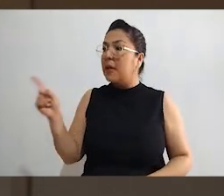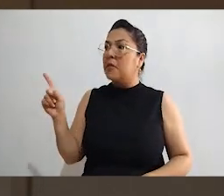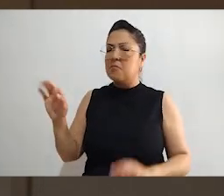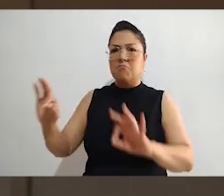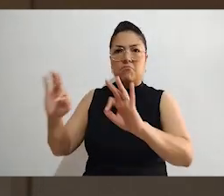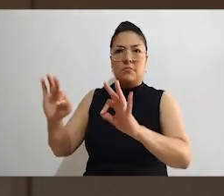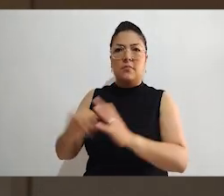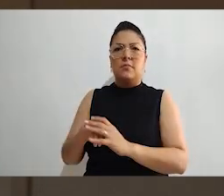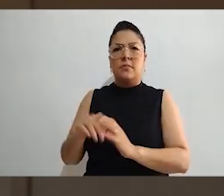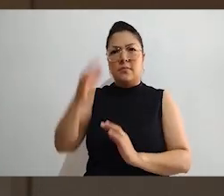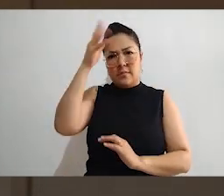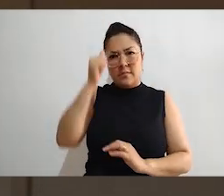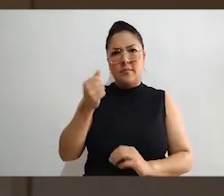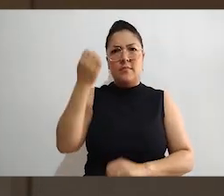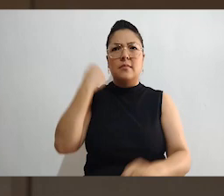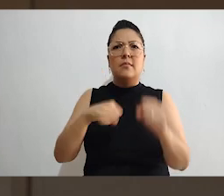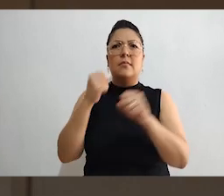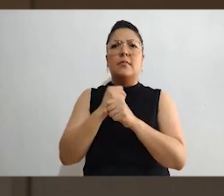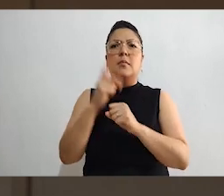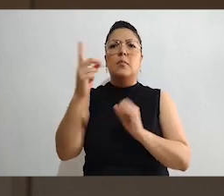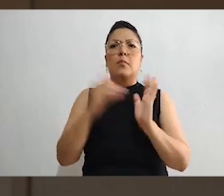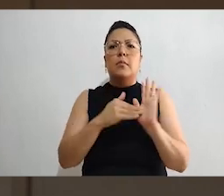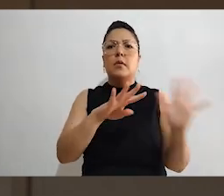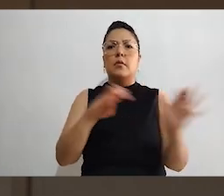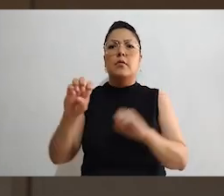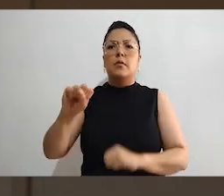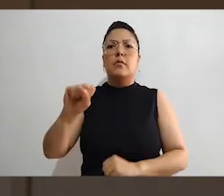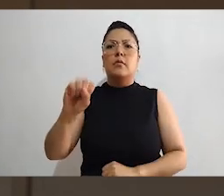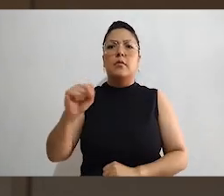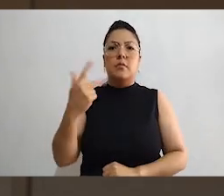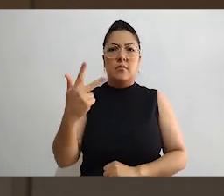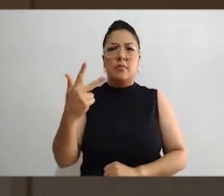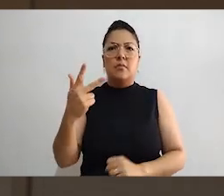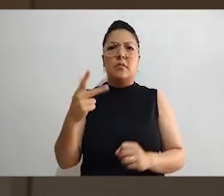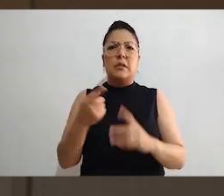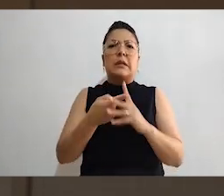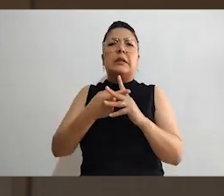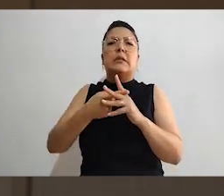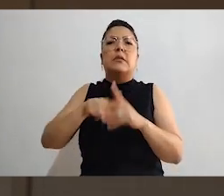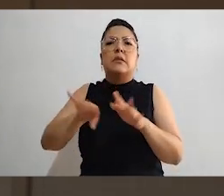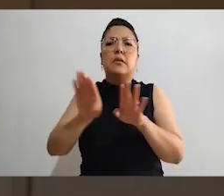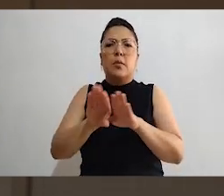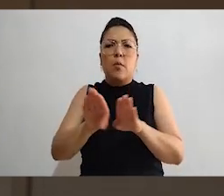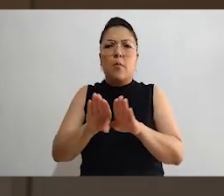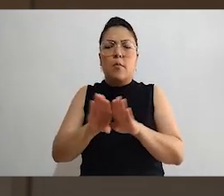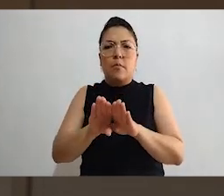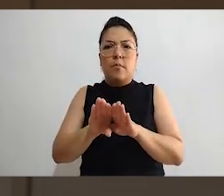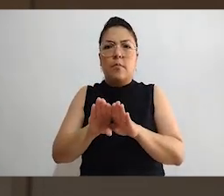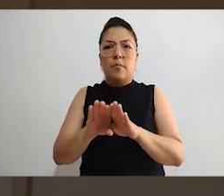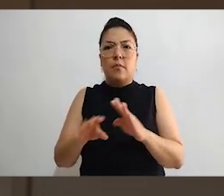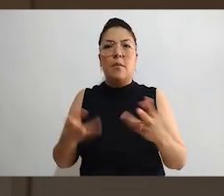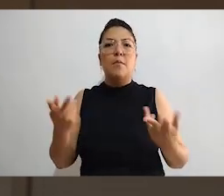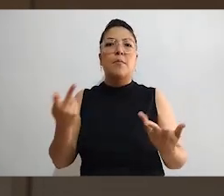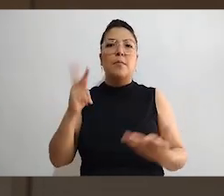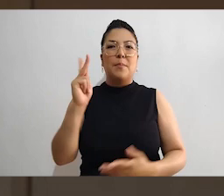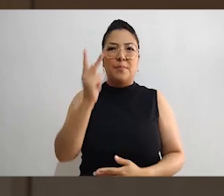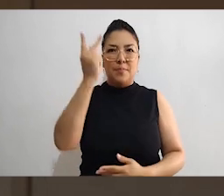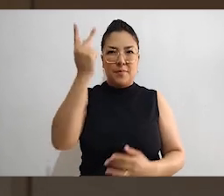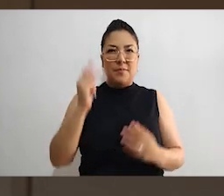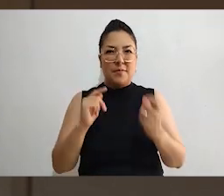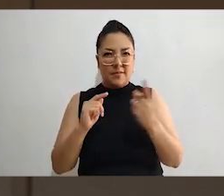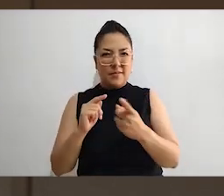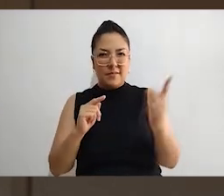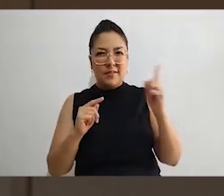del 1968, si no se acuerdan? Surgió por una pelea callejera de una preparatoria y una vocacional en la